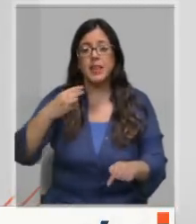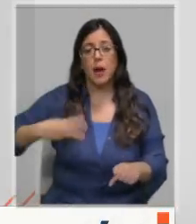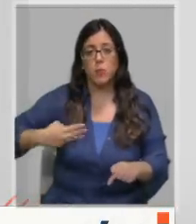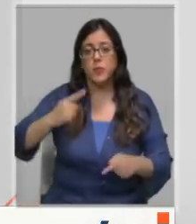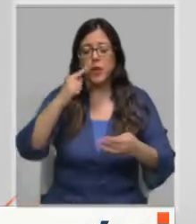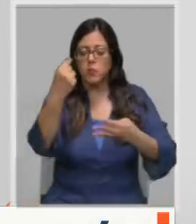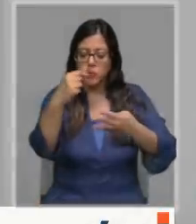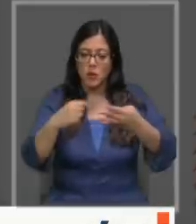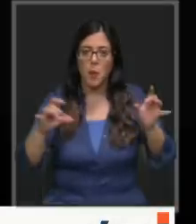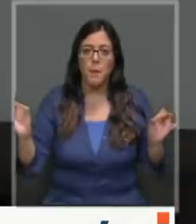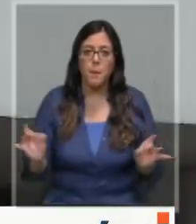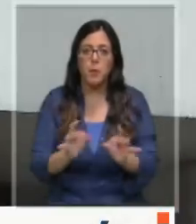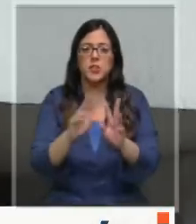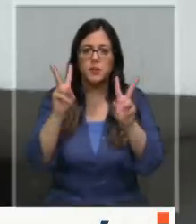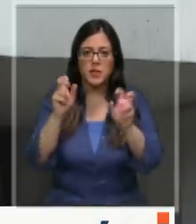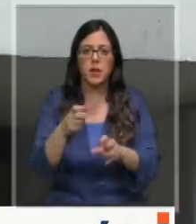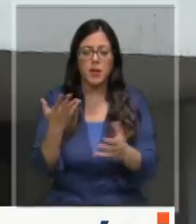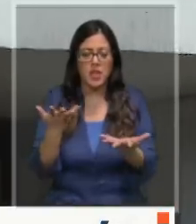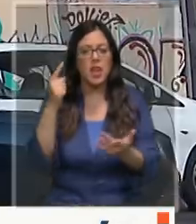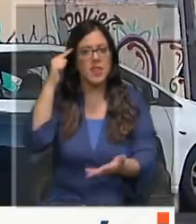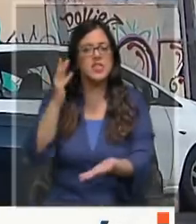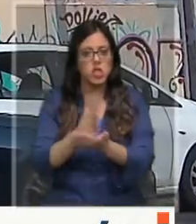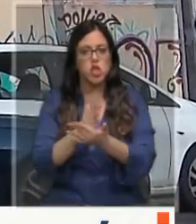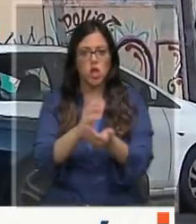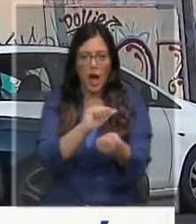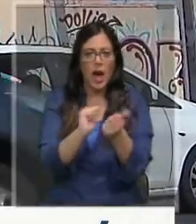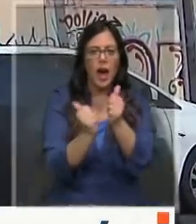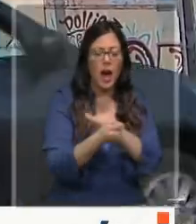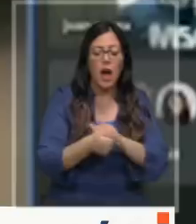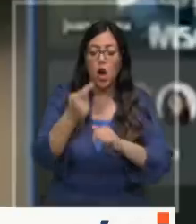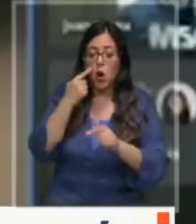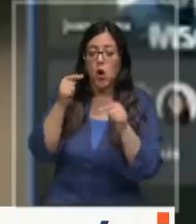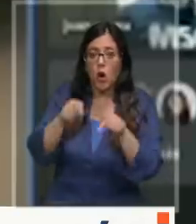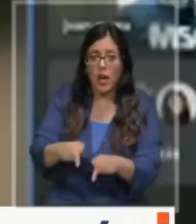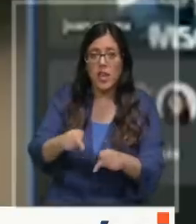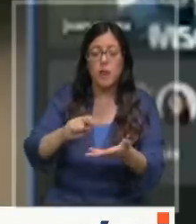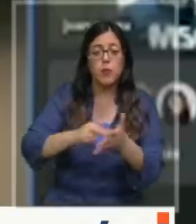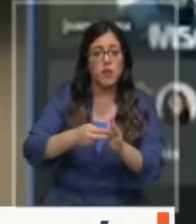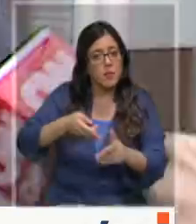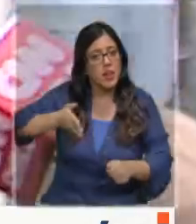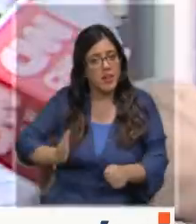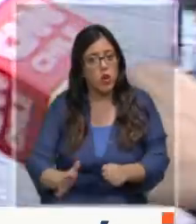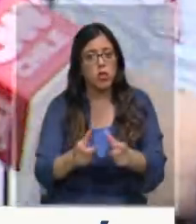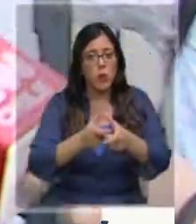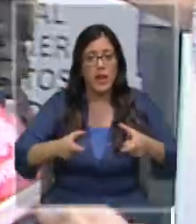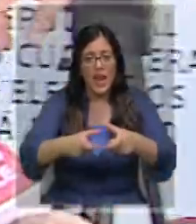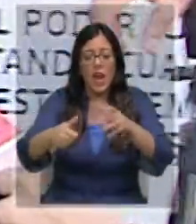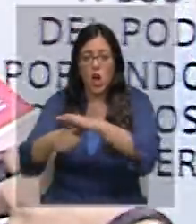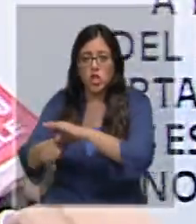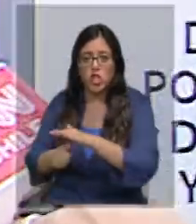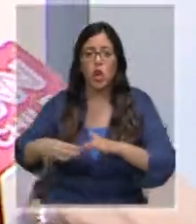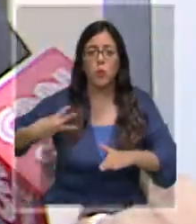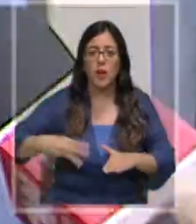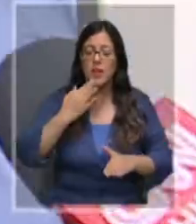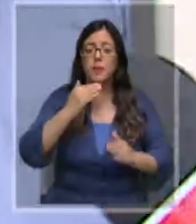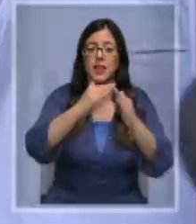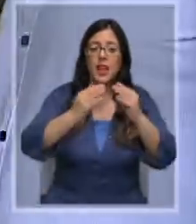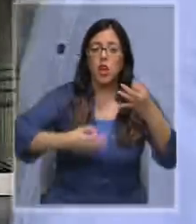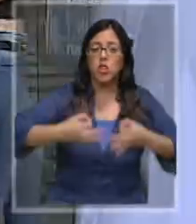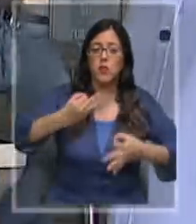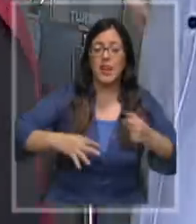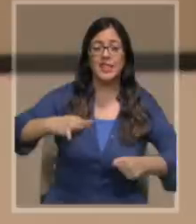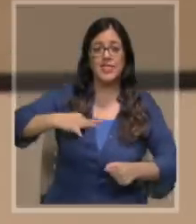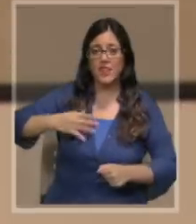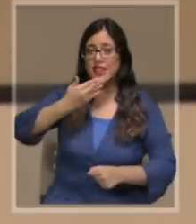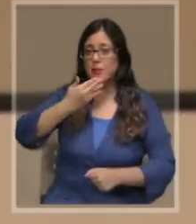analizando eventuales acciones a adoptar. Una polémica que al parecer continuará en el Consejo Municipal y los tribunales civiles y penales. En